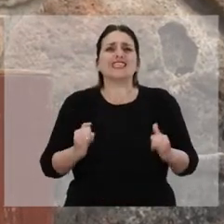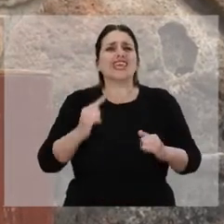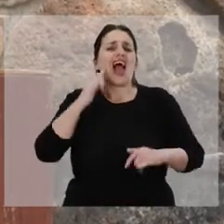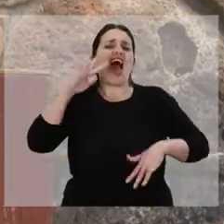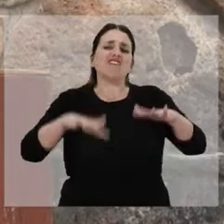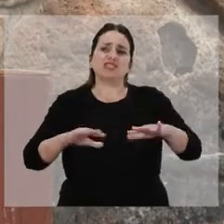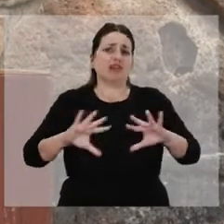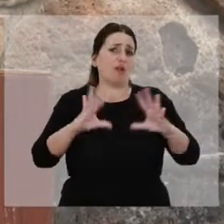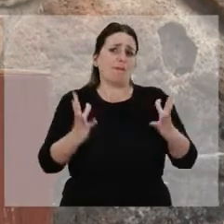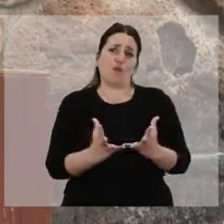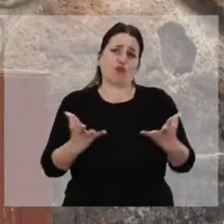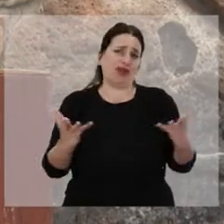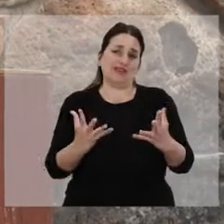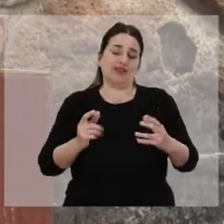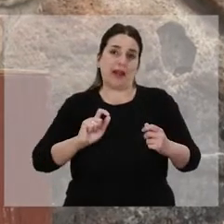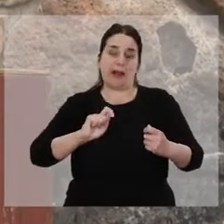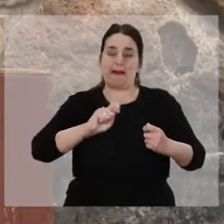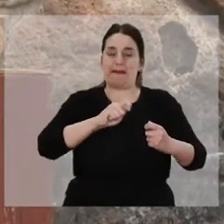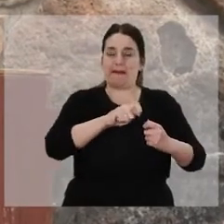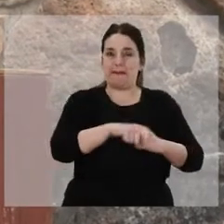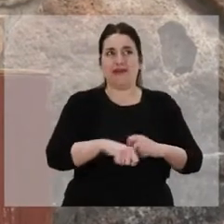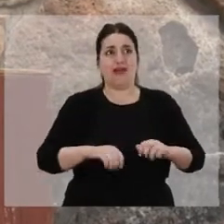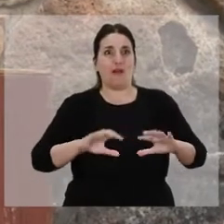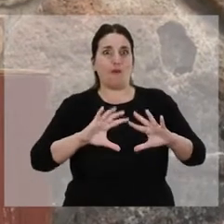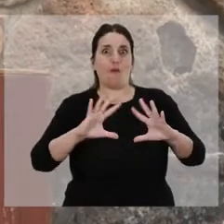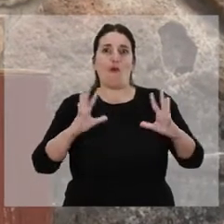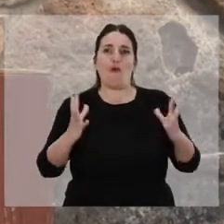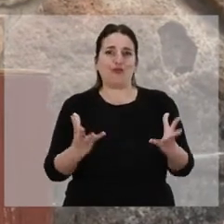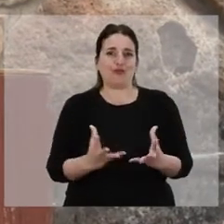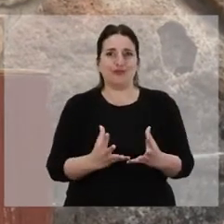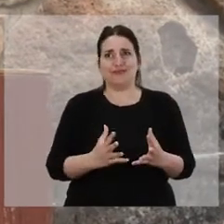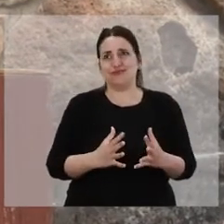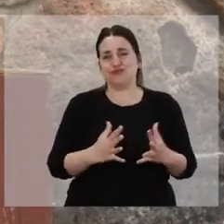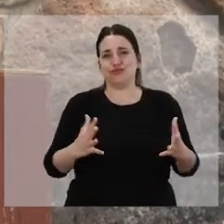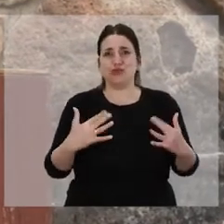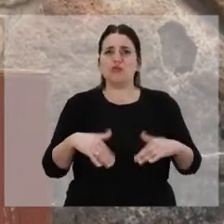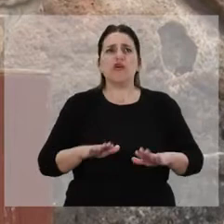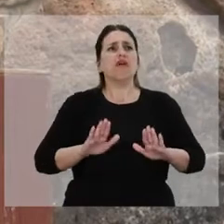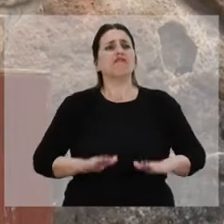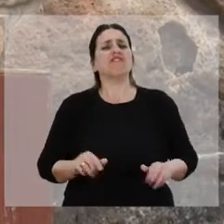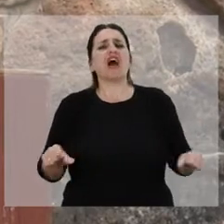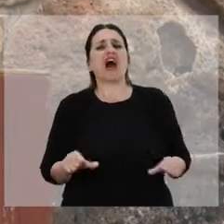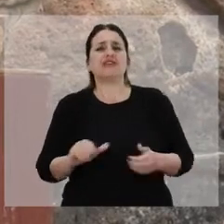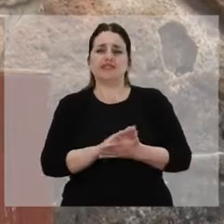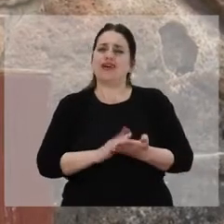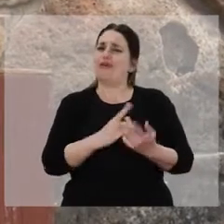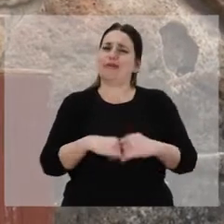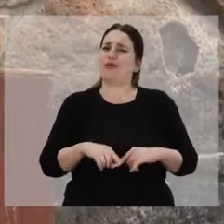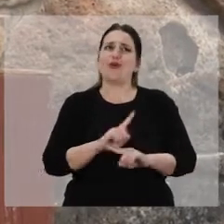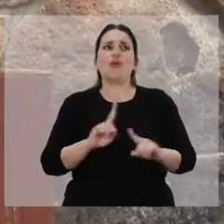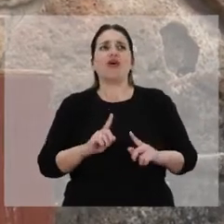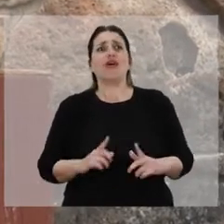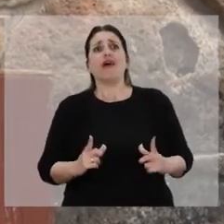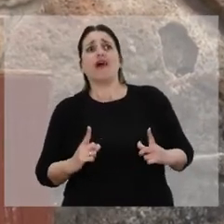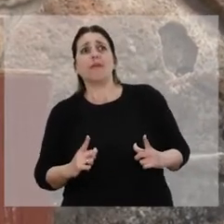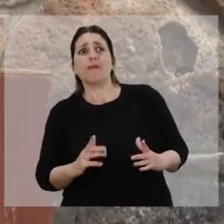Que obviamente a veces en este mundo tan vertiginoso y tan grande es mejor quedarse quieto. Ahora, los que somos chiquitos sabemos